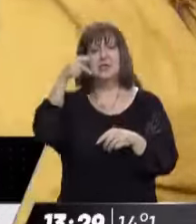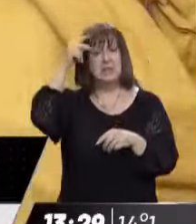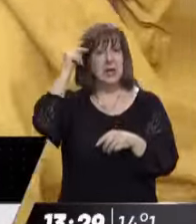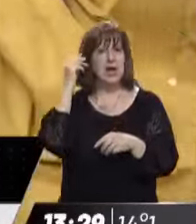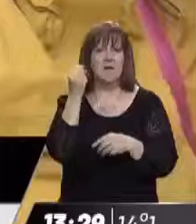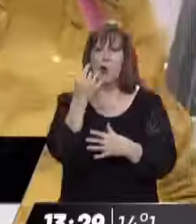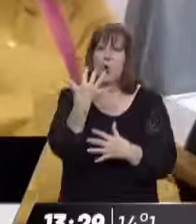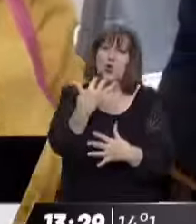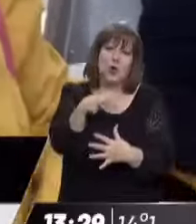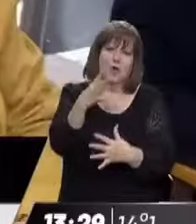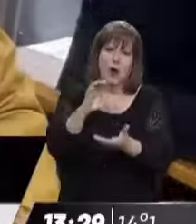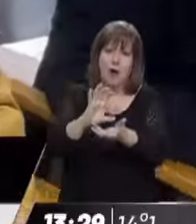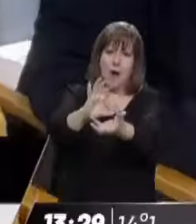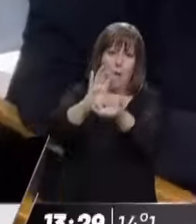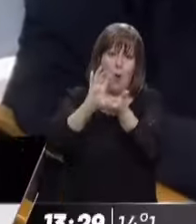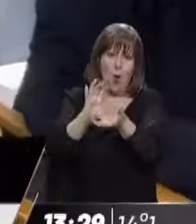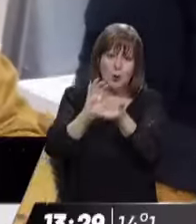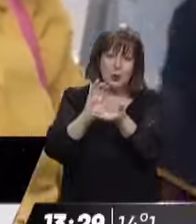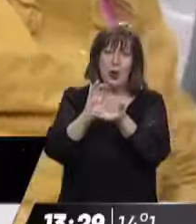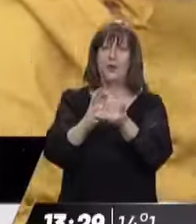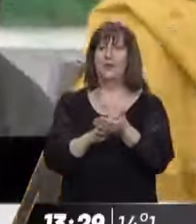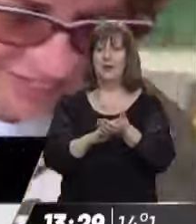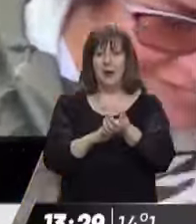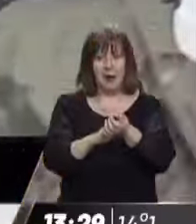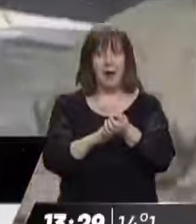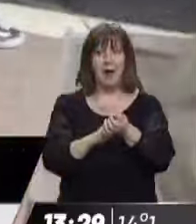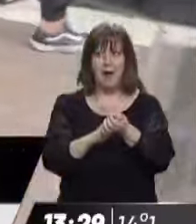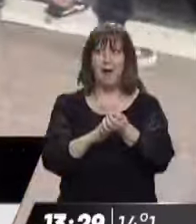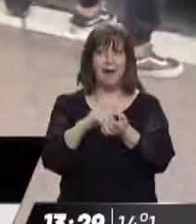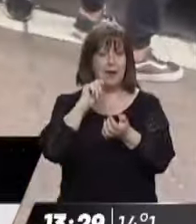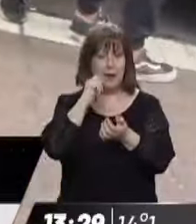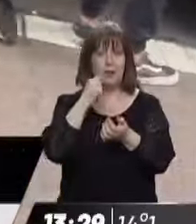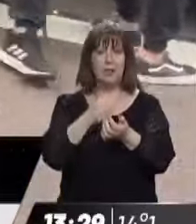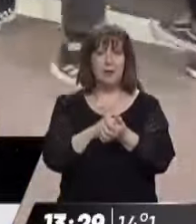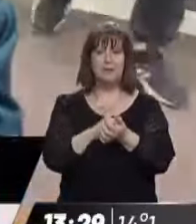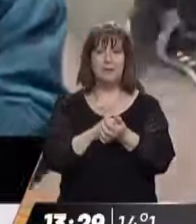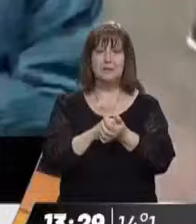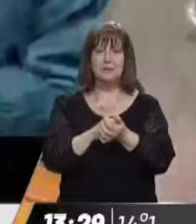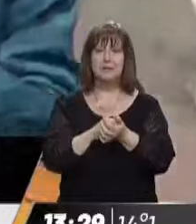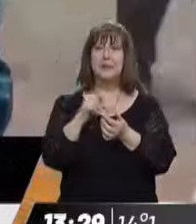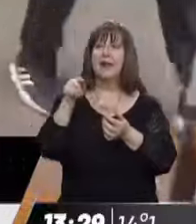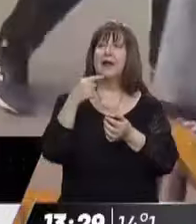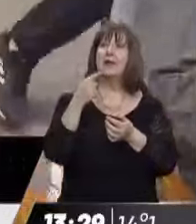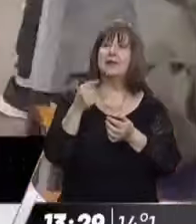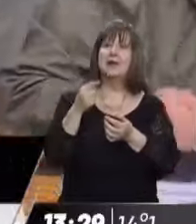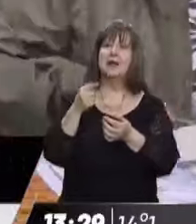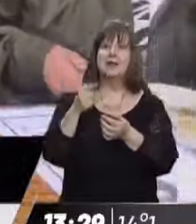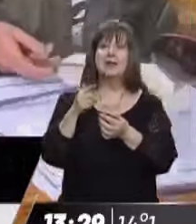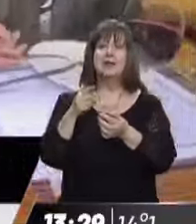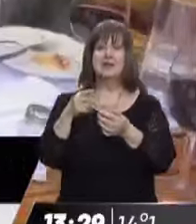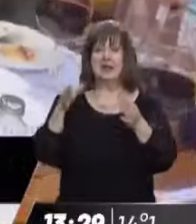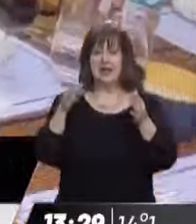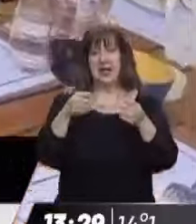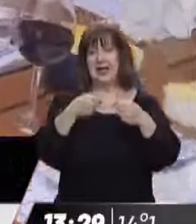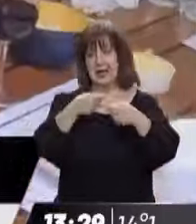Bueno, gracias, chicas. Bueno, les queríamos mostrar esta situación, que en realidad lo que se da, para que me siguen hablando por acá, que es así, que si bien el centro está